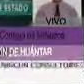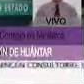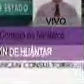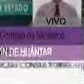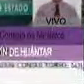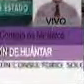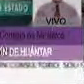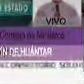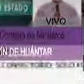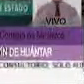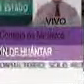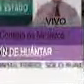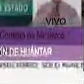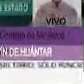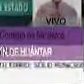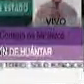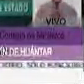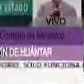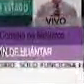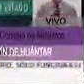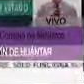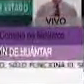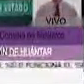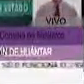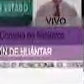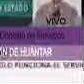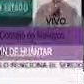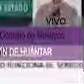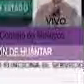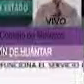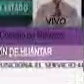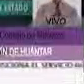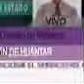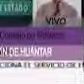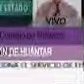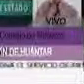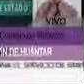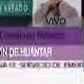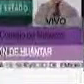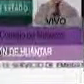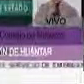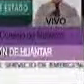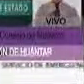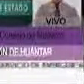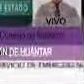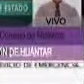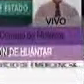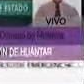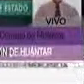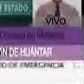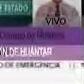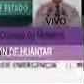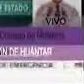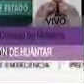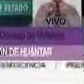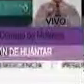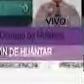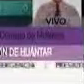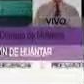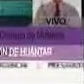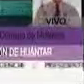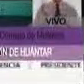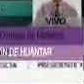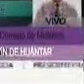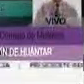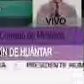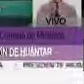Premier. Buenas tardes, Premier. Buenas tardes, TV Perú, Omar Figueroa. Una consulta, la reunión